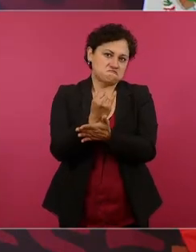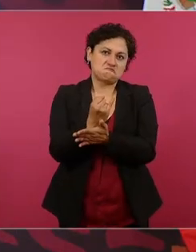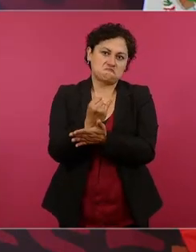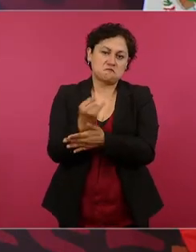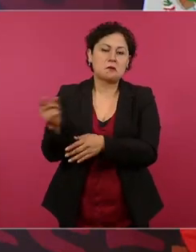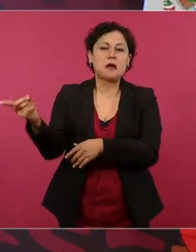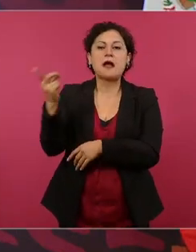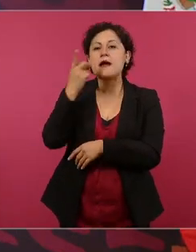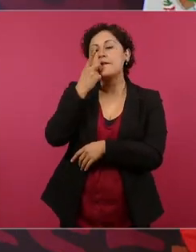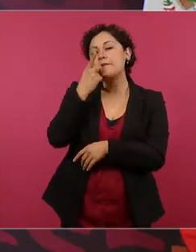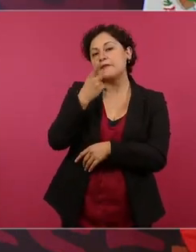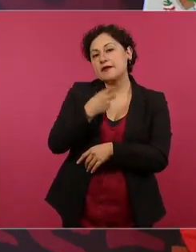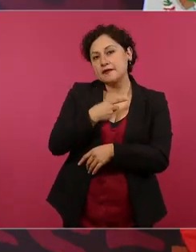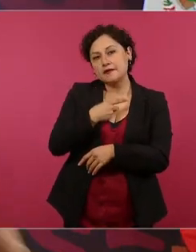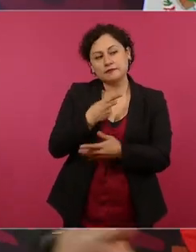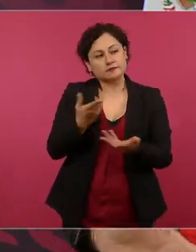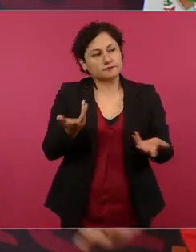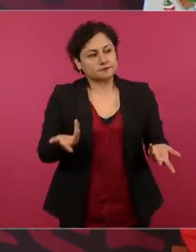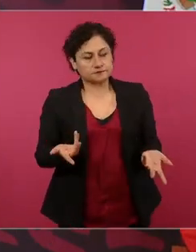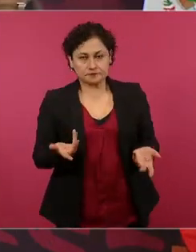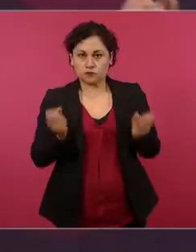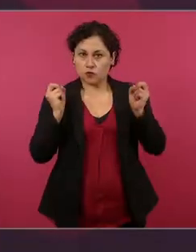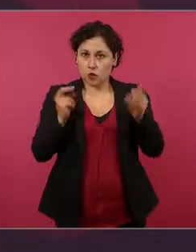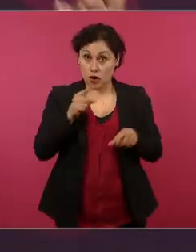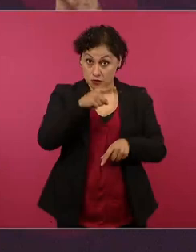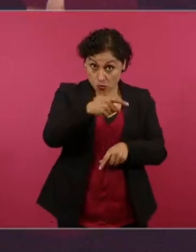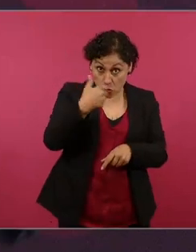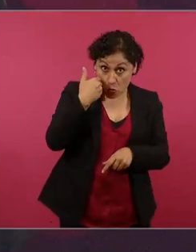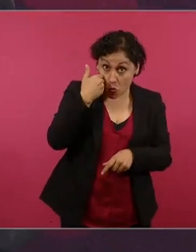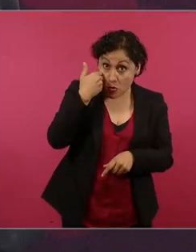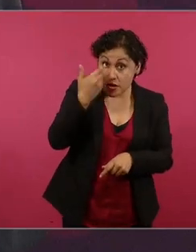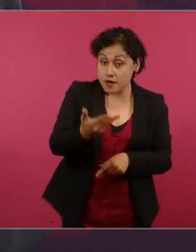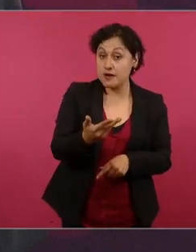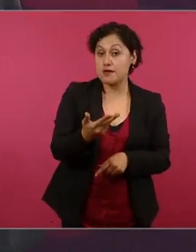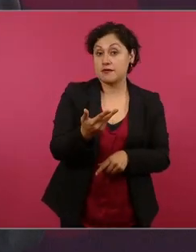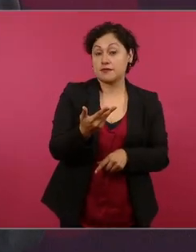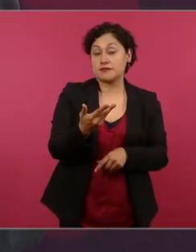me dijo, adelante, si eso es lo que tú